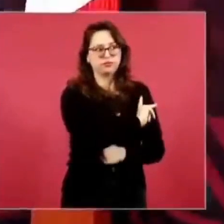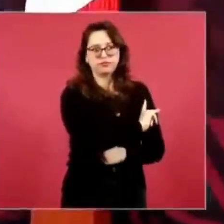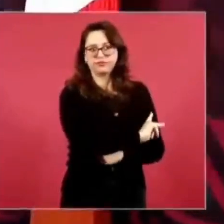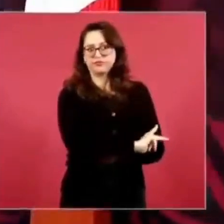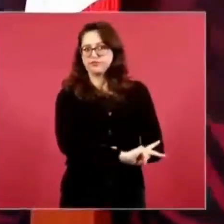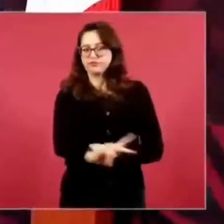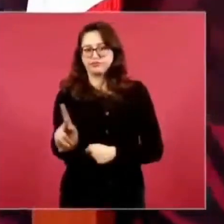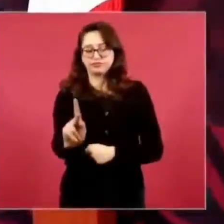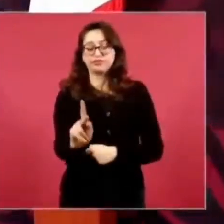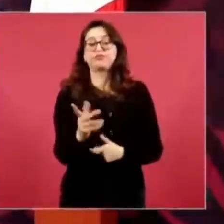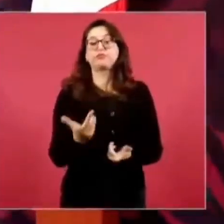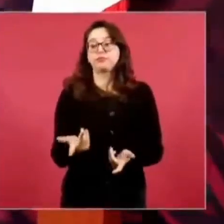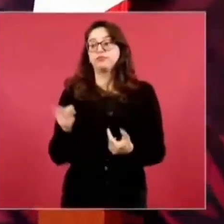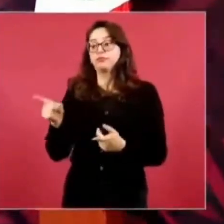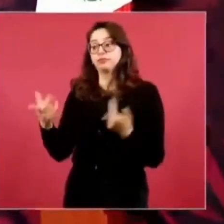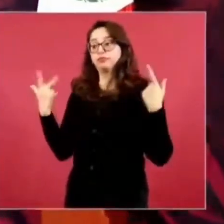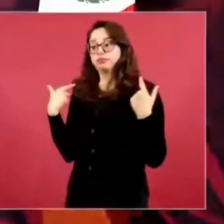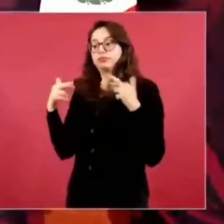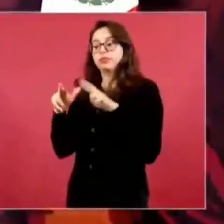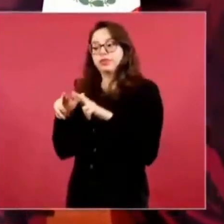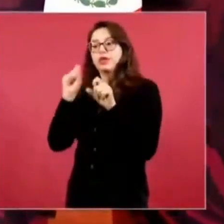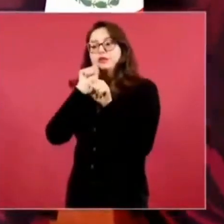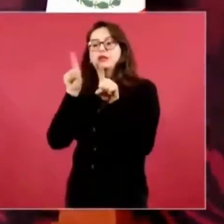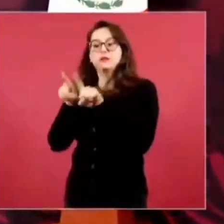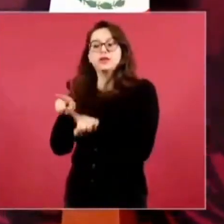salario mínimo para el magisterio,